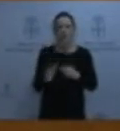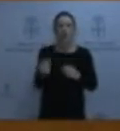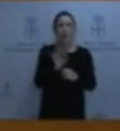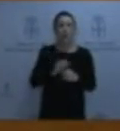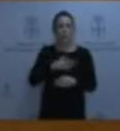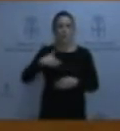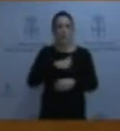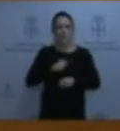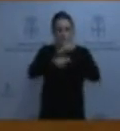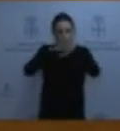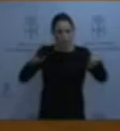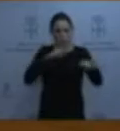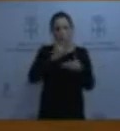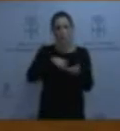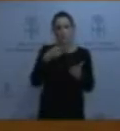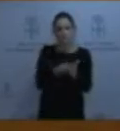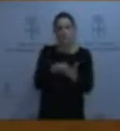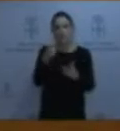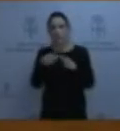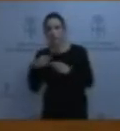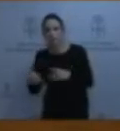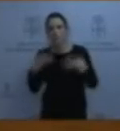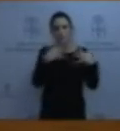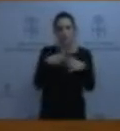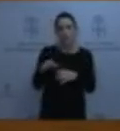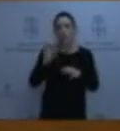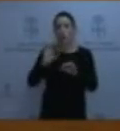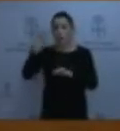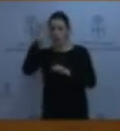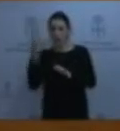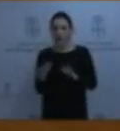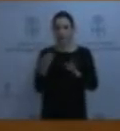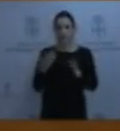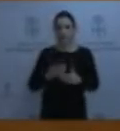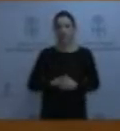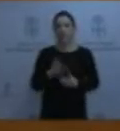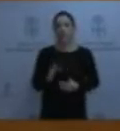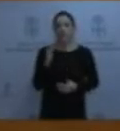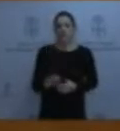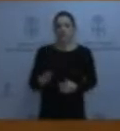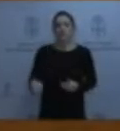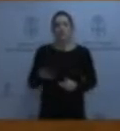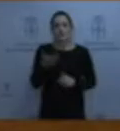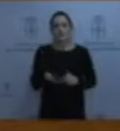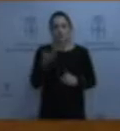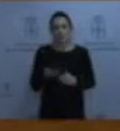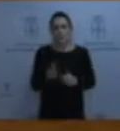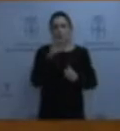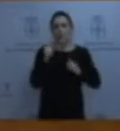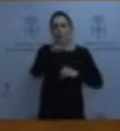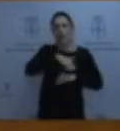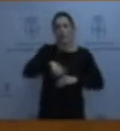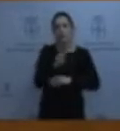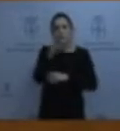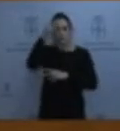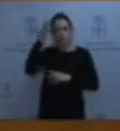técnicas y morfologías constructivas, cuando no de ideas, en el sentido más profundo de la palabra, o del valor constructivo de las cubiertas prerrománicas, con